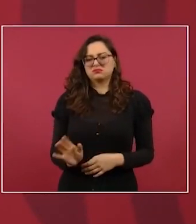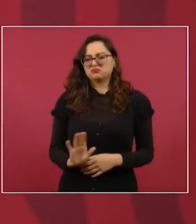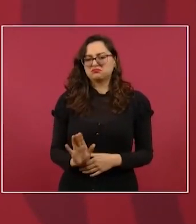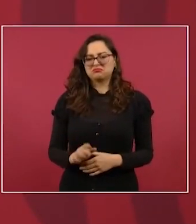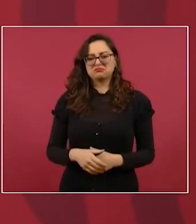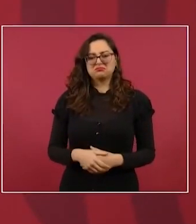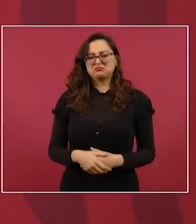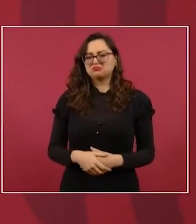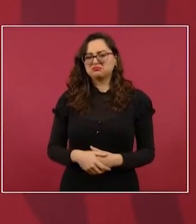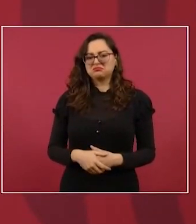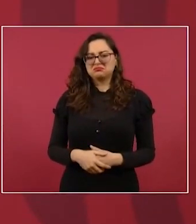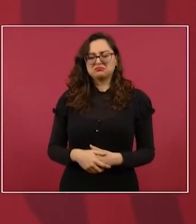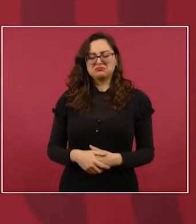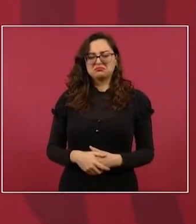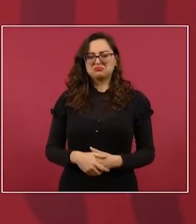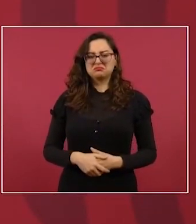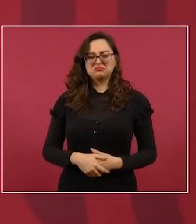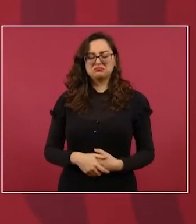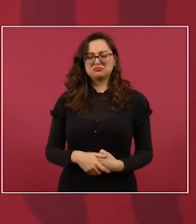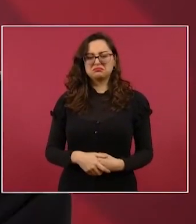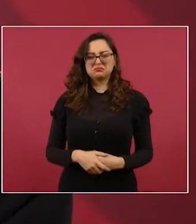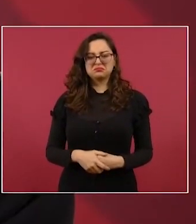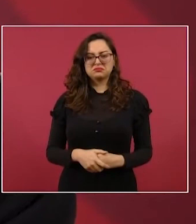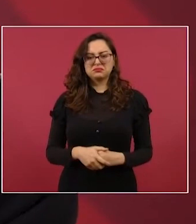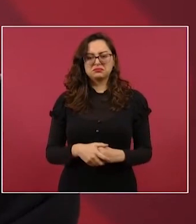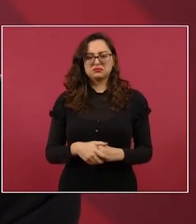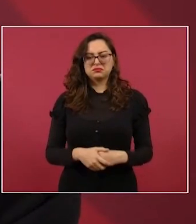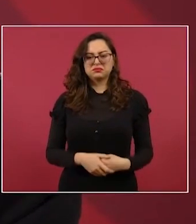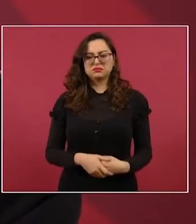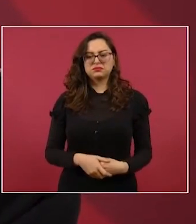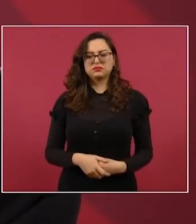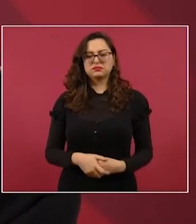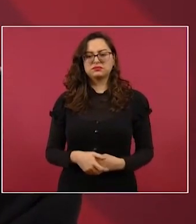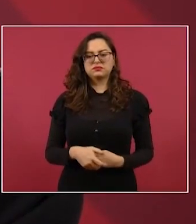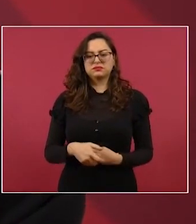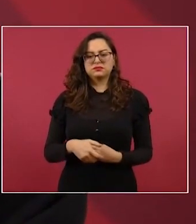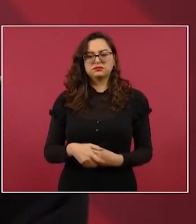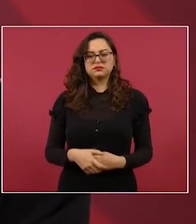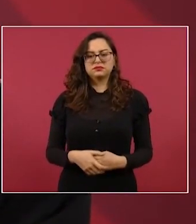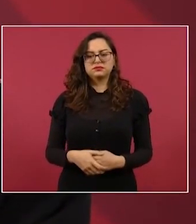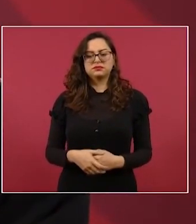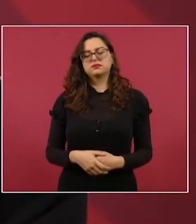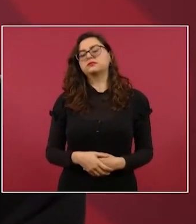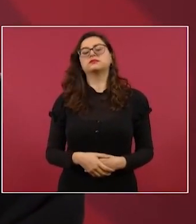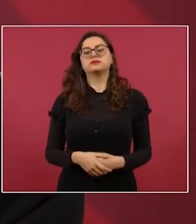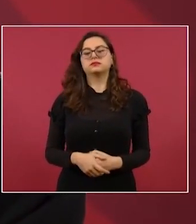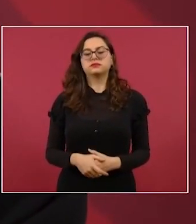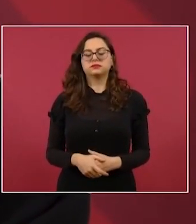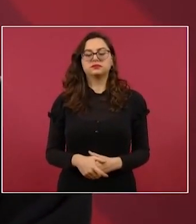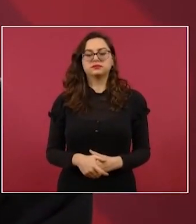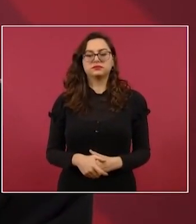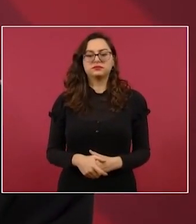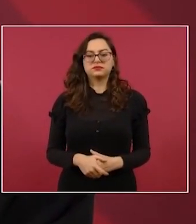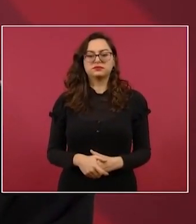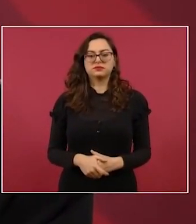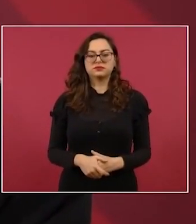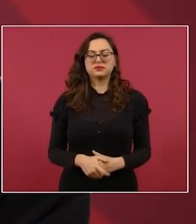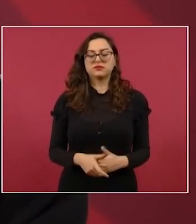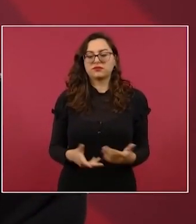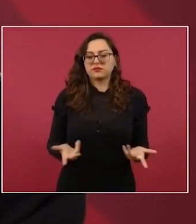votó para que fuera eso. Lo votó para presidir el país. No hay reforma fiscal, hay